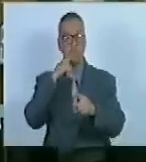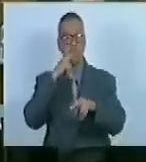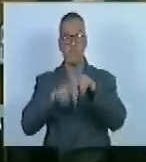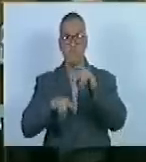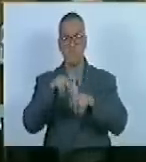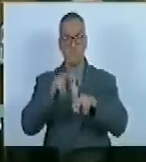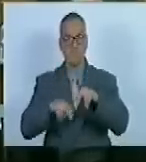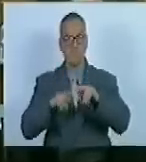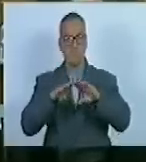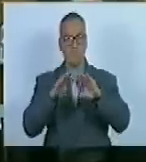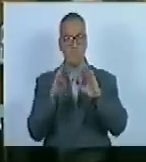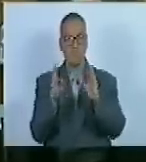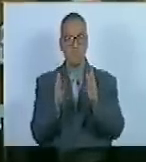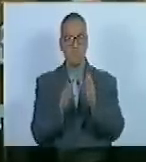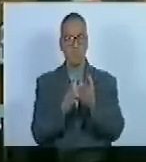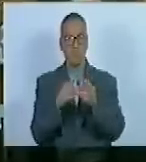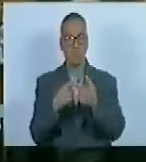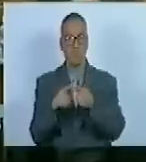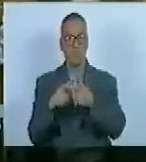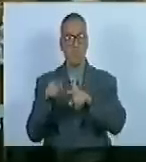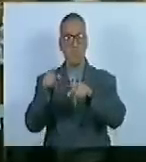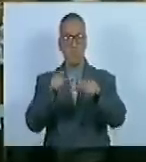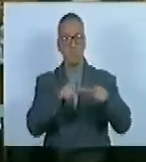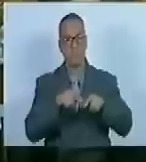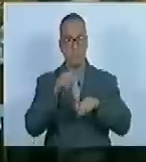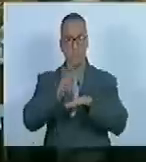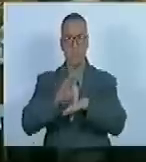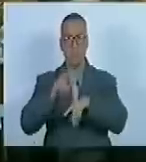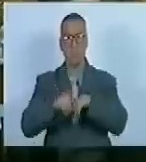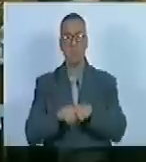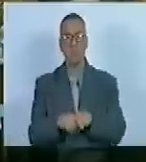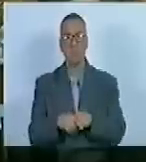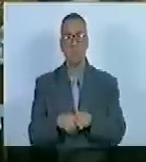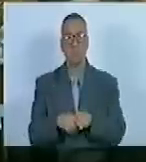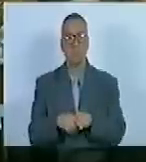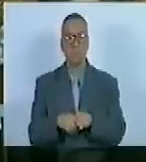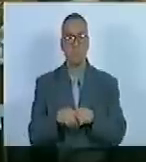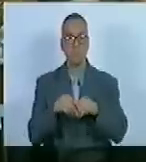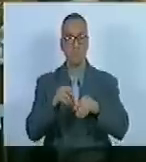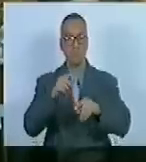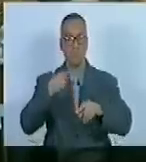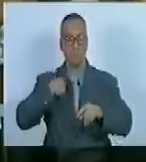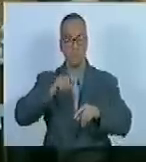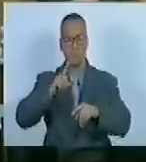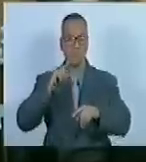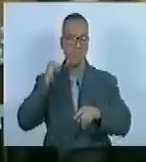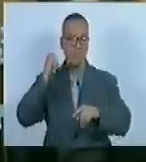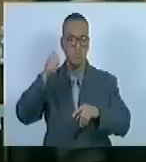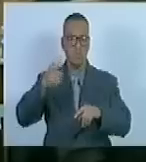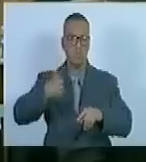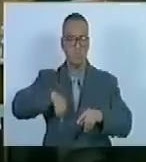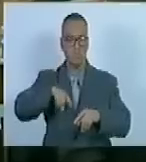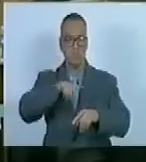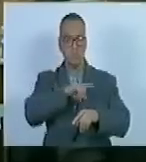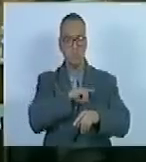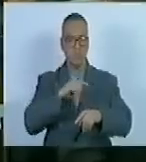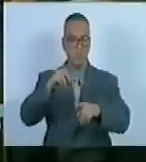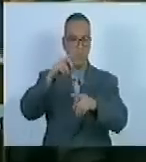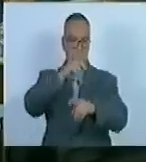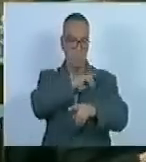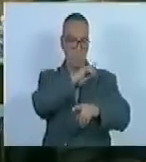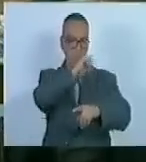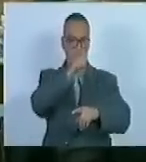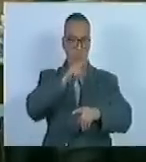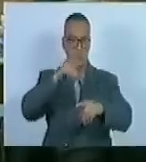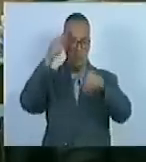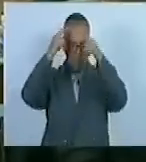del mundo multipolar y pluricéntrico que tuvo comandante eterno, nuestro comandante Chávez,